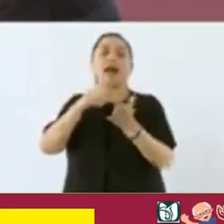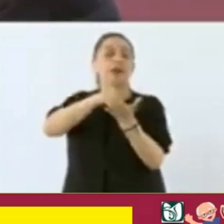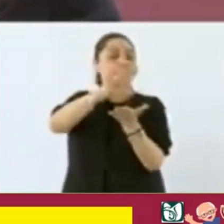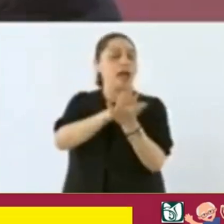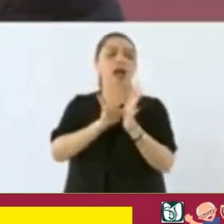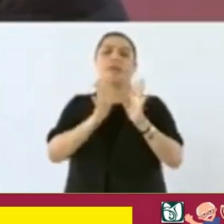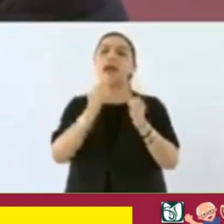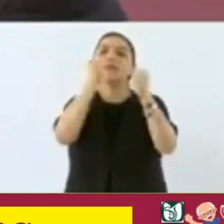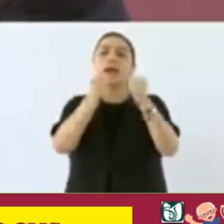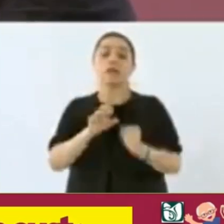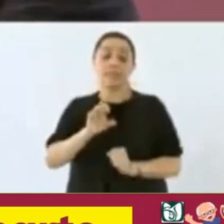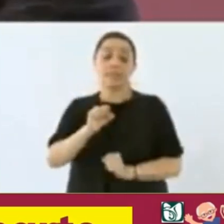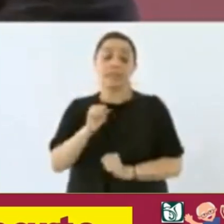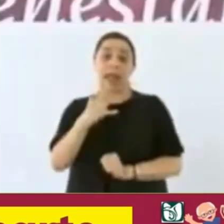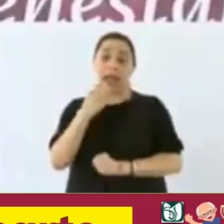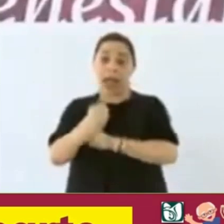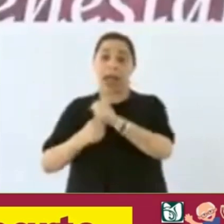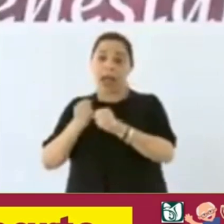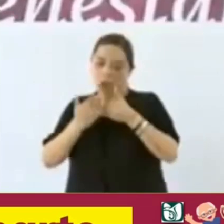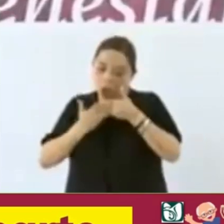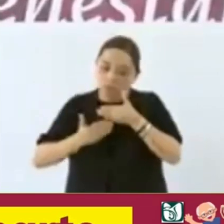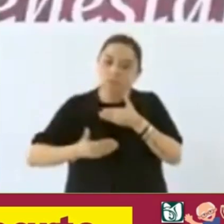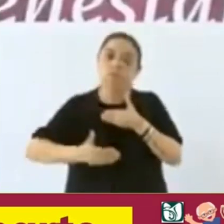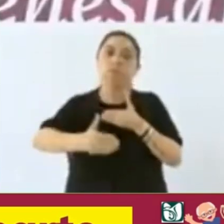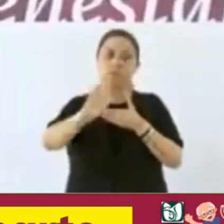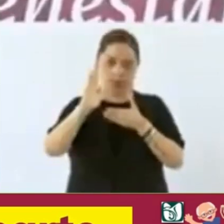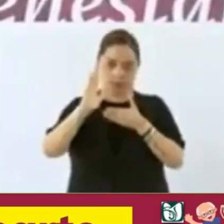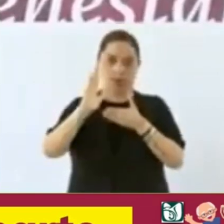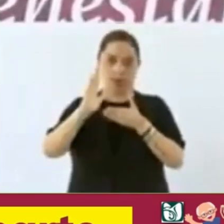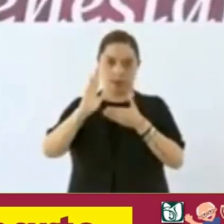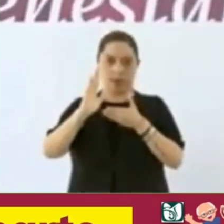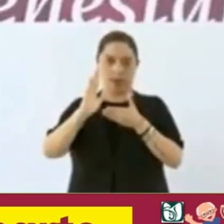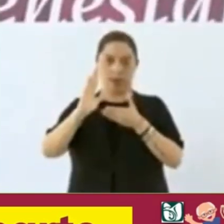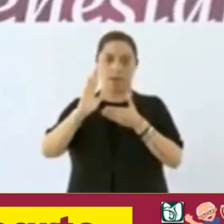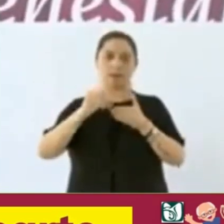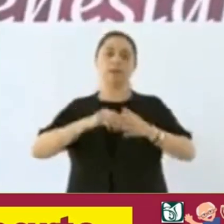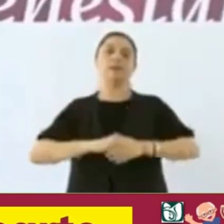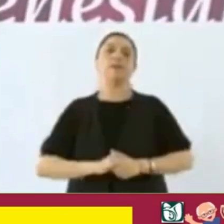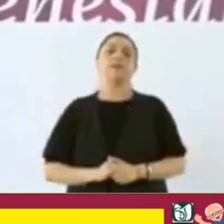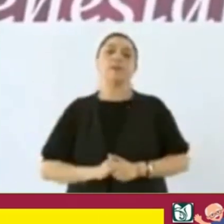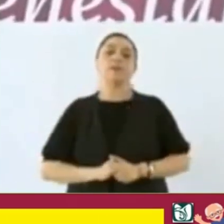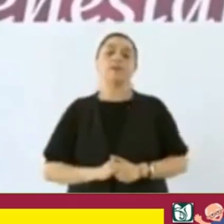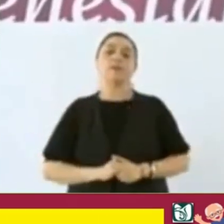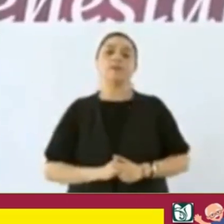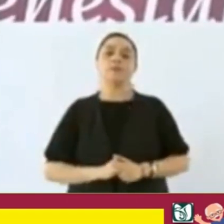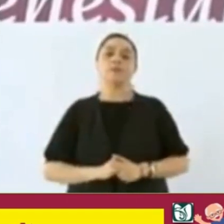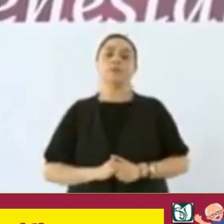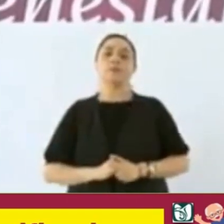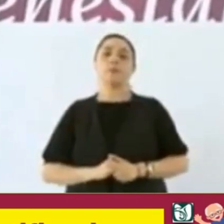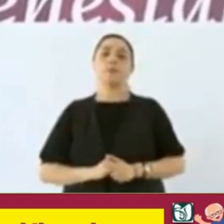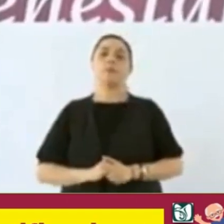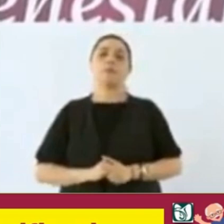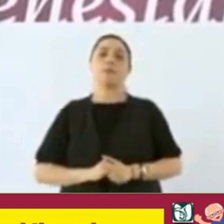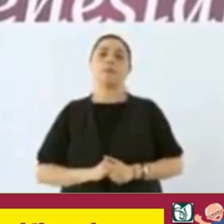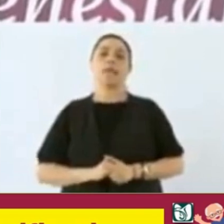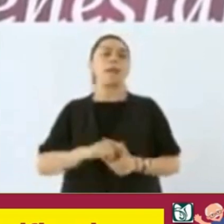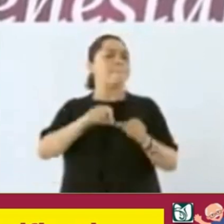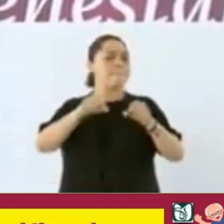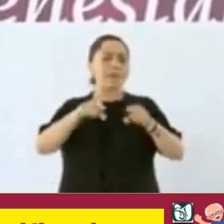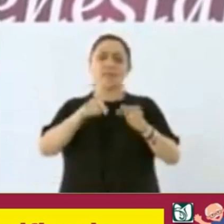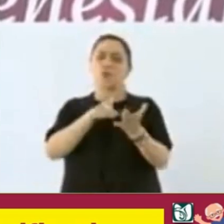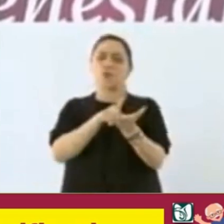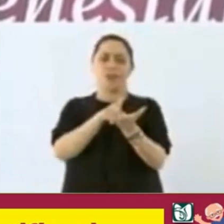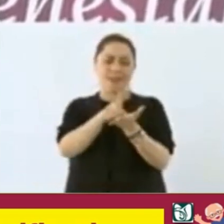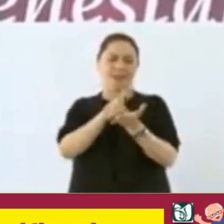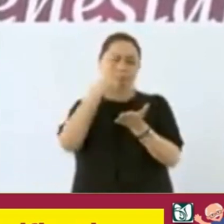y también sobre este mismo derecho a la